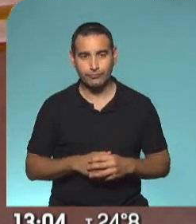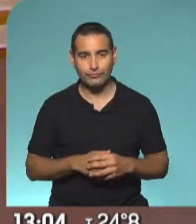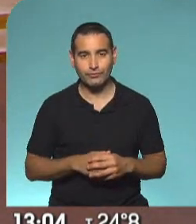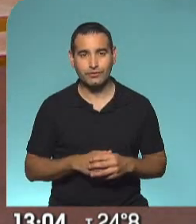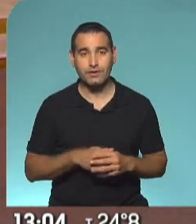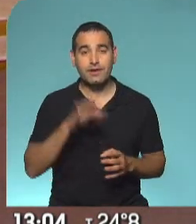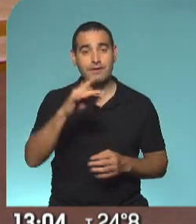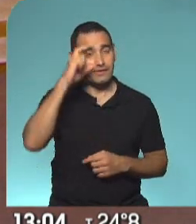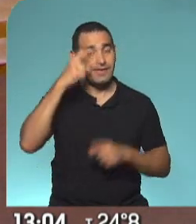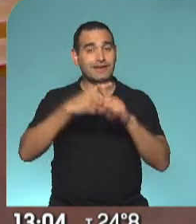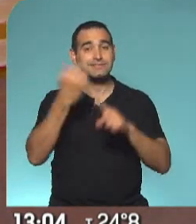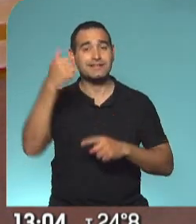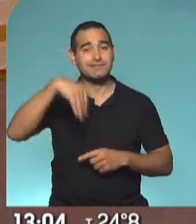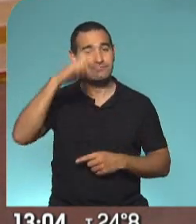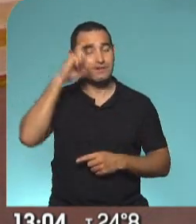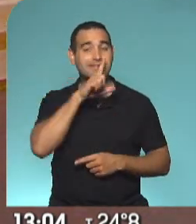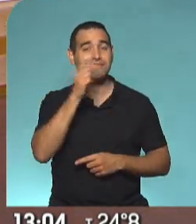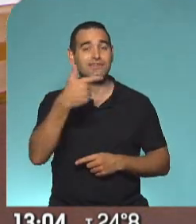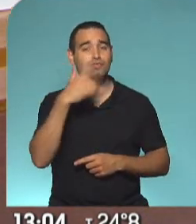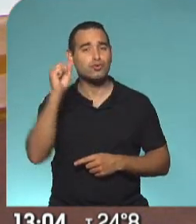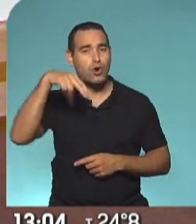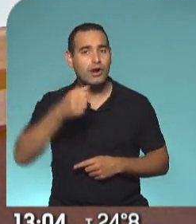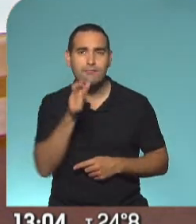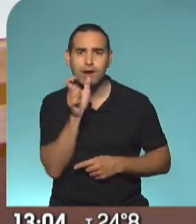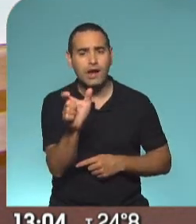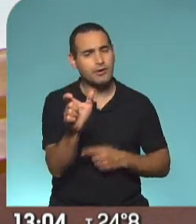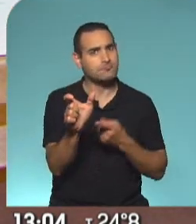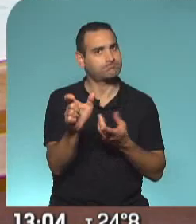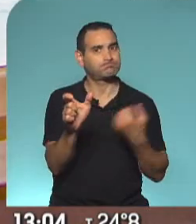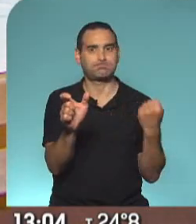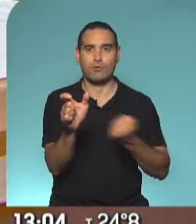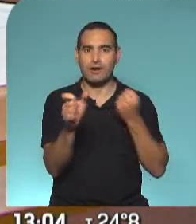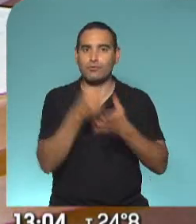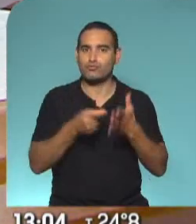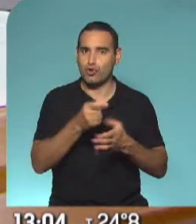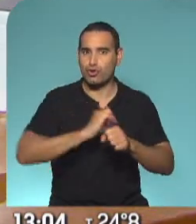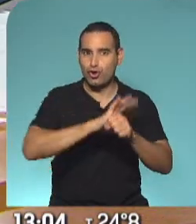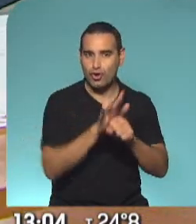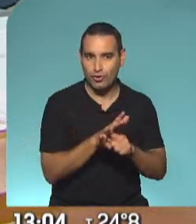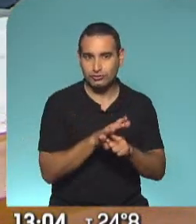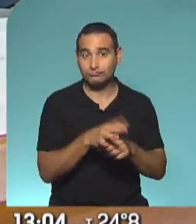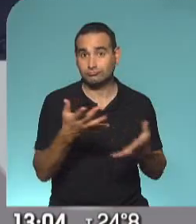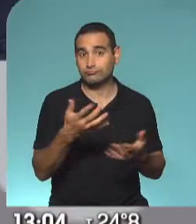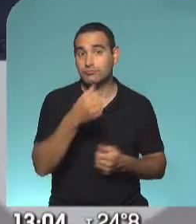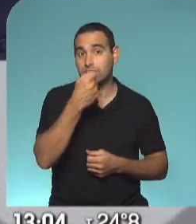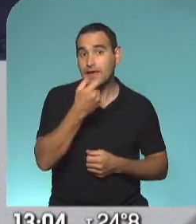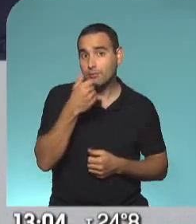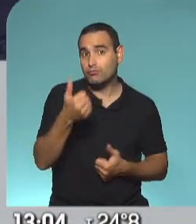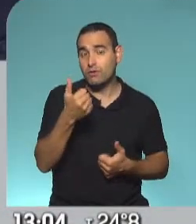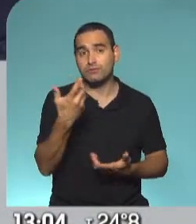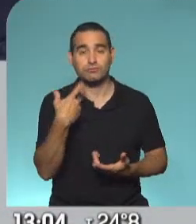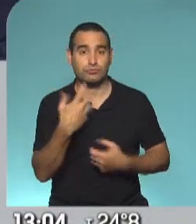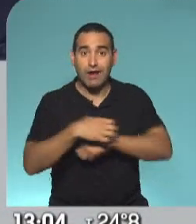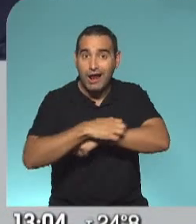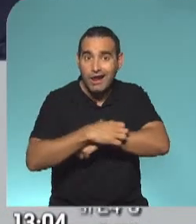La metazona se convirtió en las últimas horas casi en una palabra clave cuando hablamos de enfrentar el coronavirus. Y es un clásico de las alergias, ¿no? Te picaron 5 abejas,